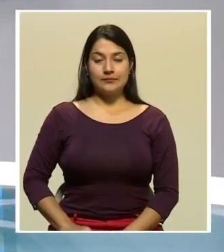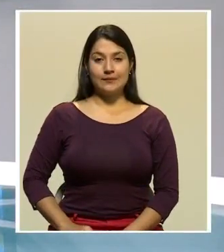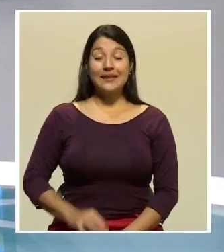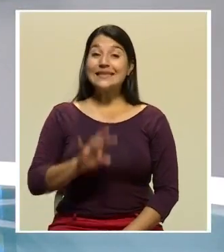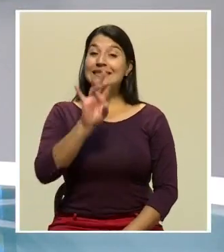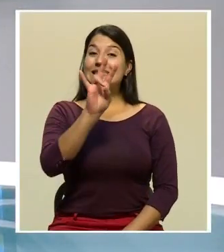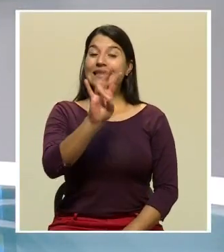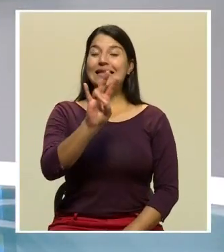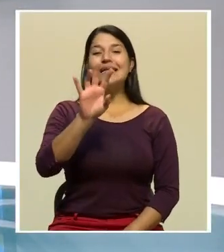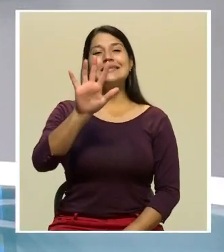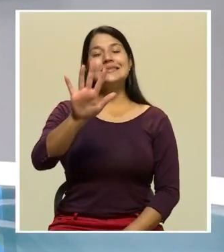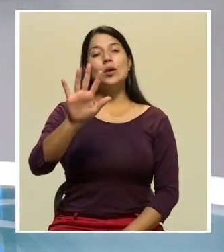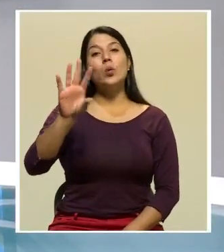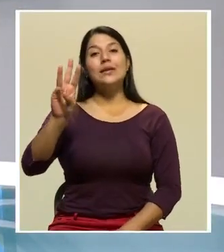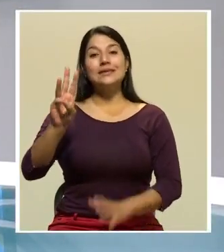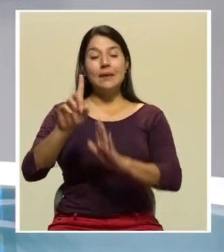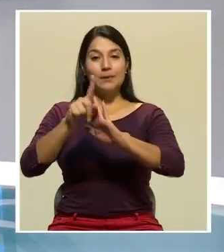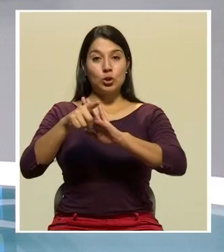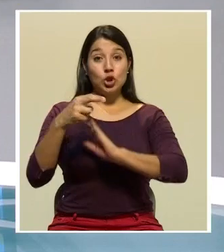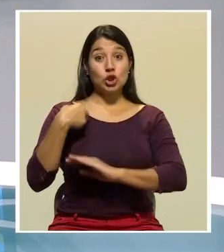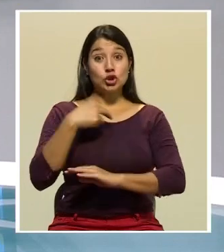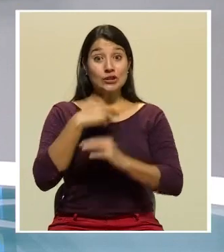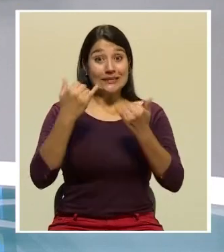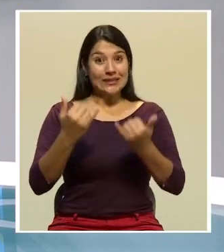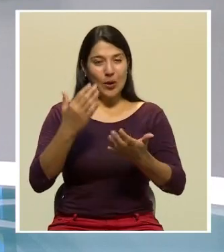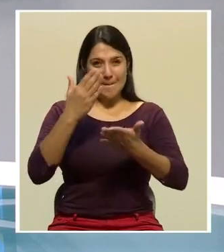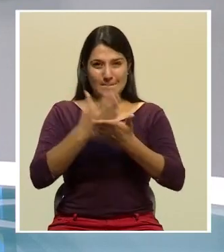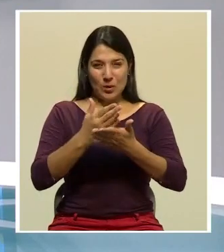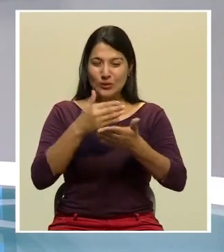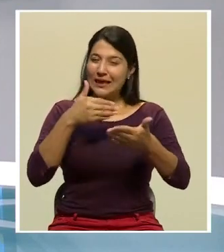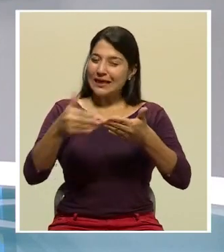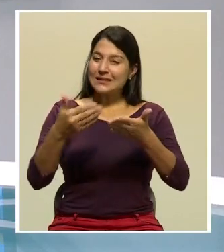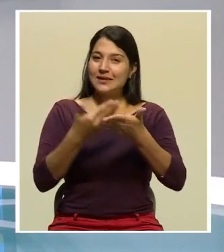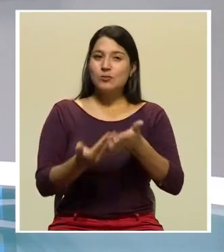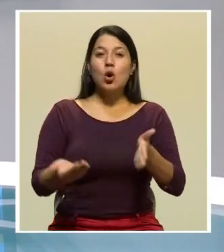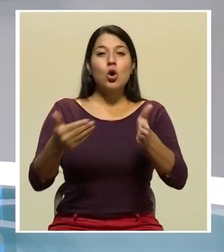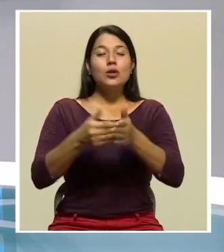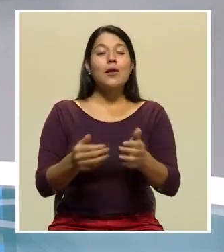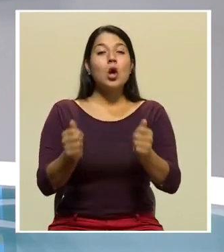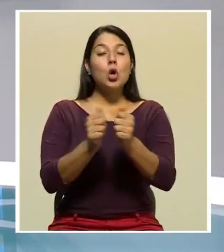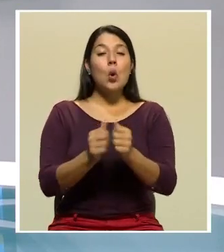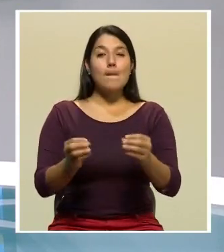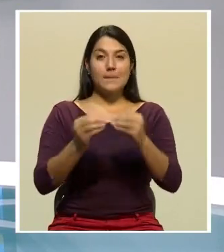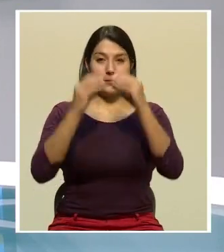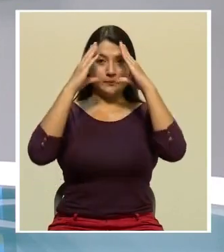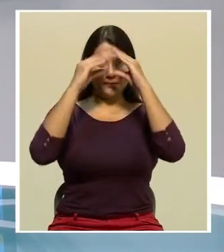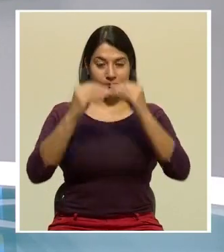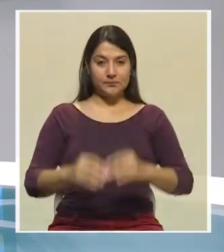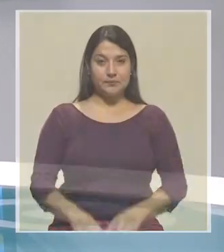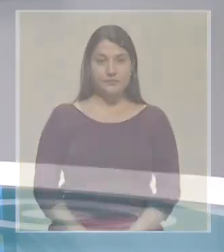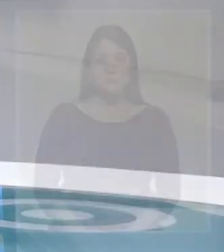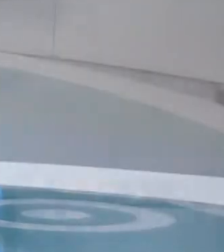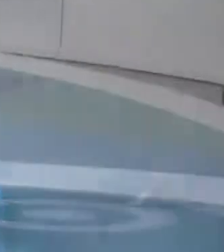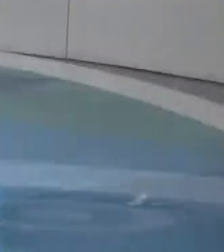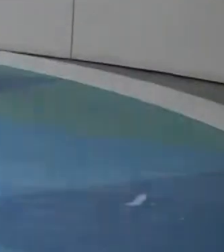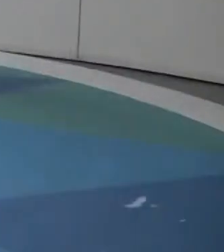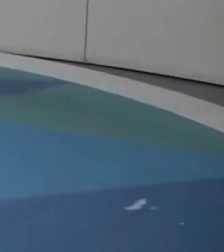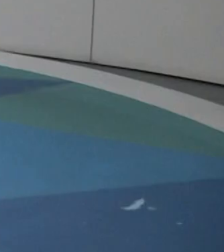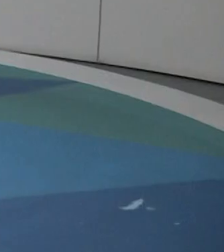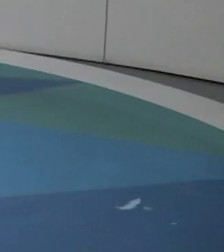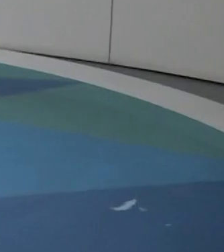7 de la noche con 56 minutos. Vamos a una pausa, ya regresamos con más información.